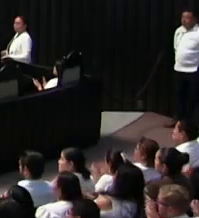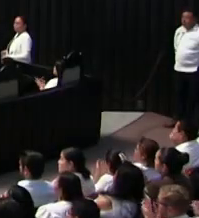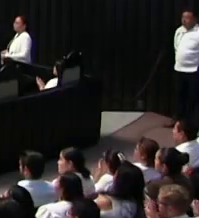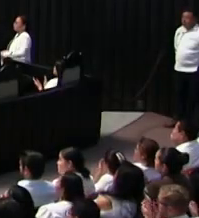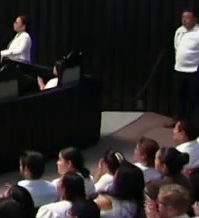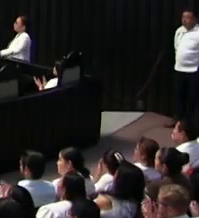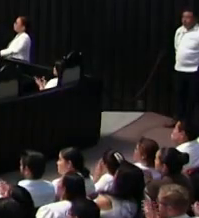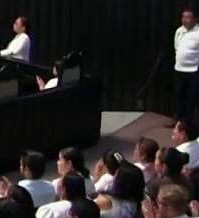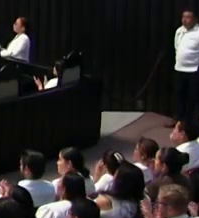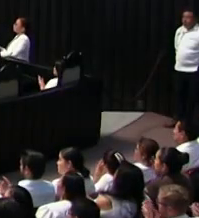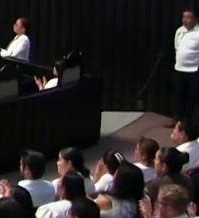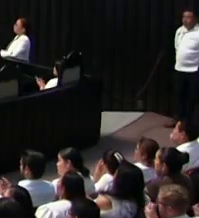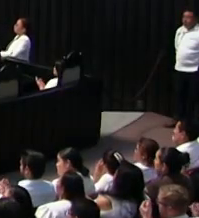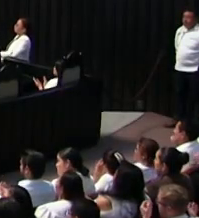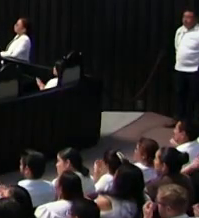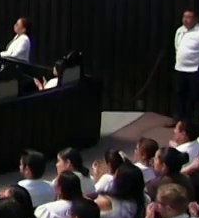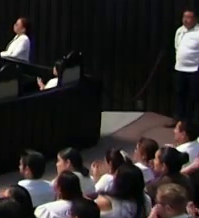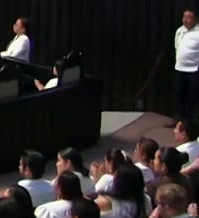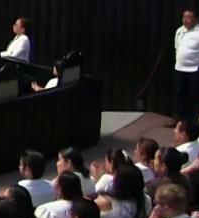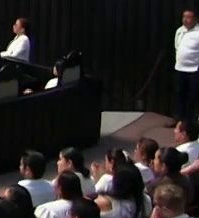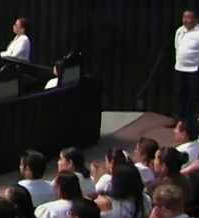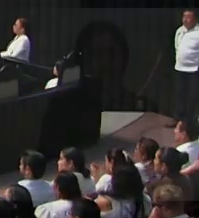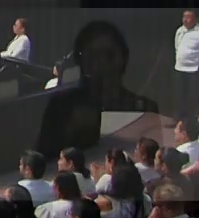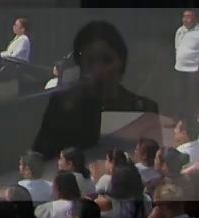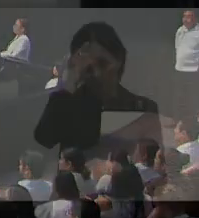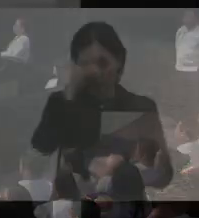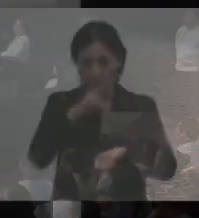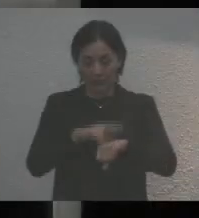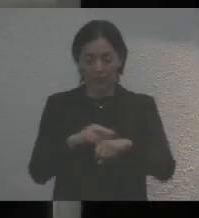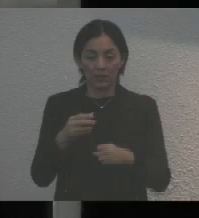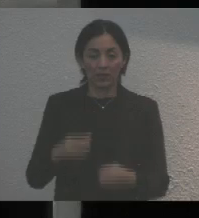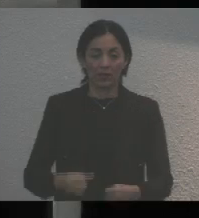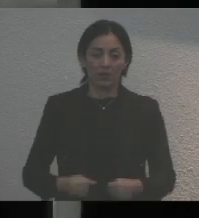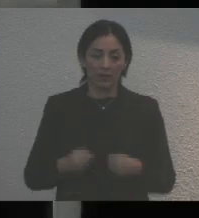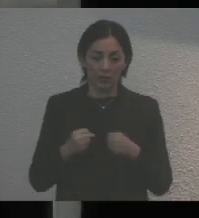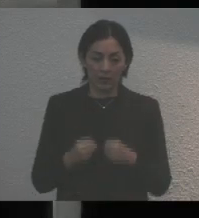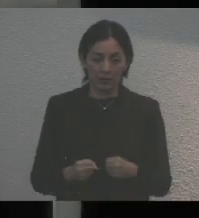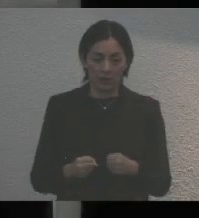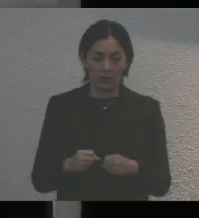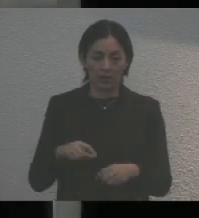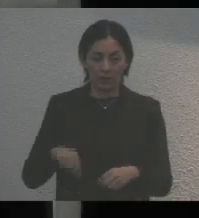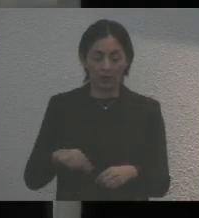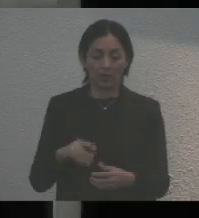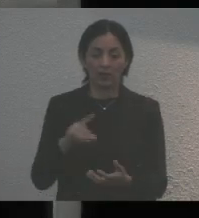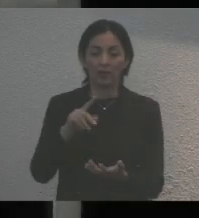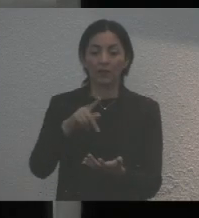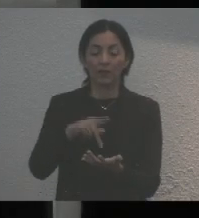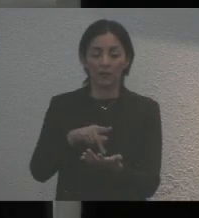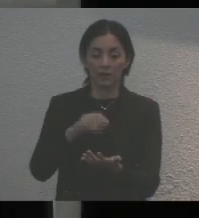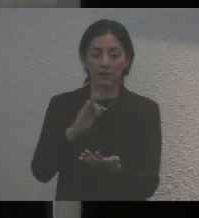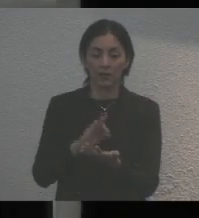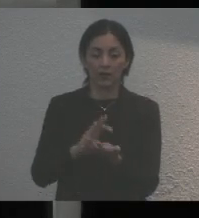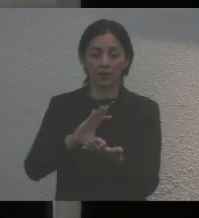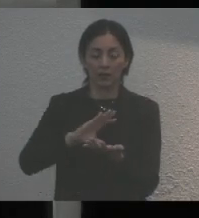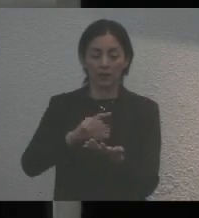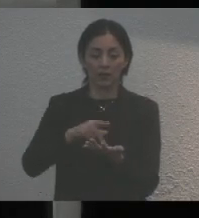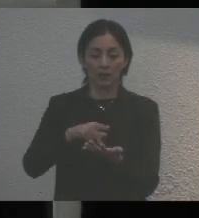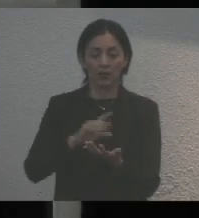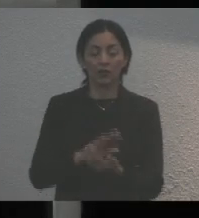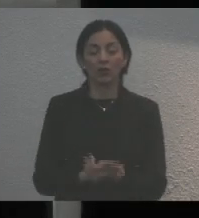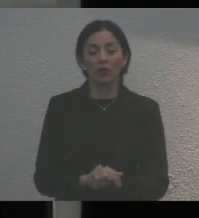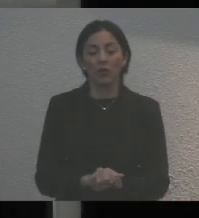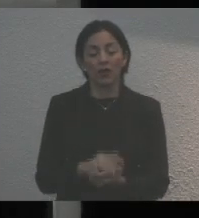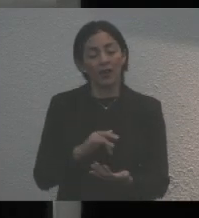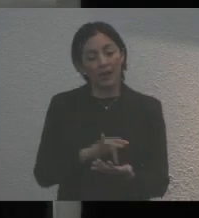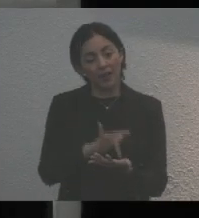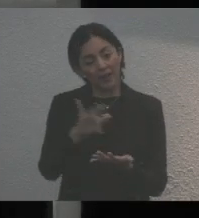Gracias al comandante Roberto Bravo Peña, director general de Seguridad Pública y Tránsito de Felipe Carrillo Puerto. Gracias